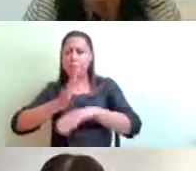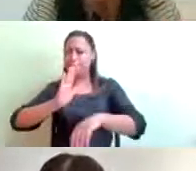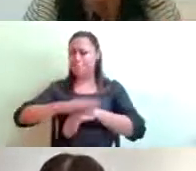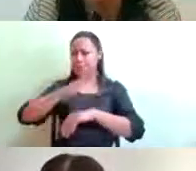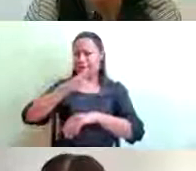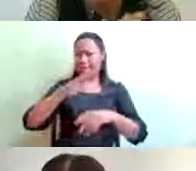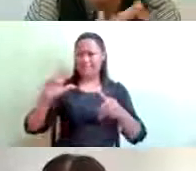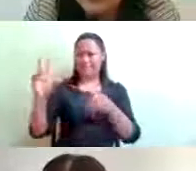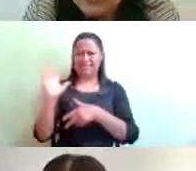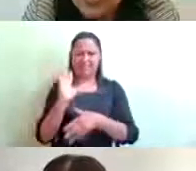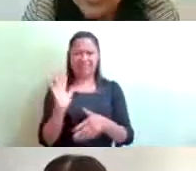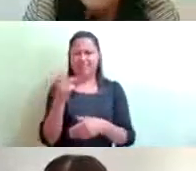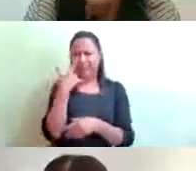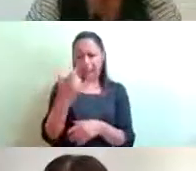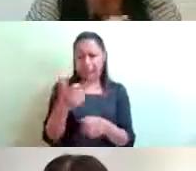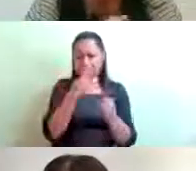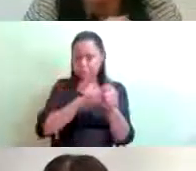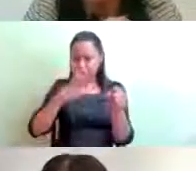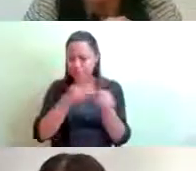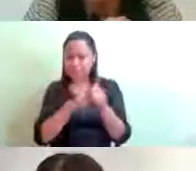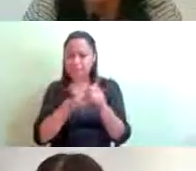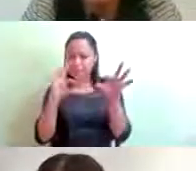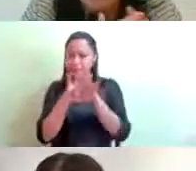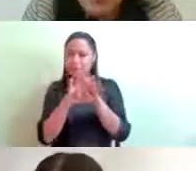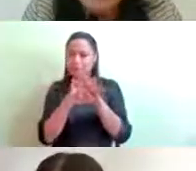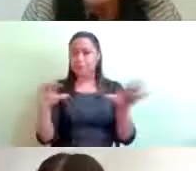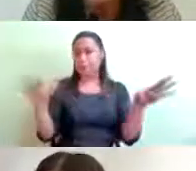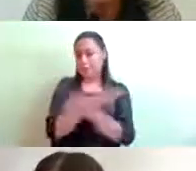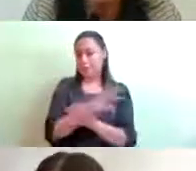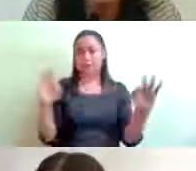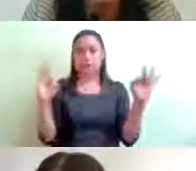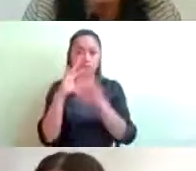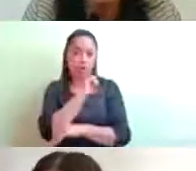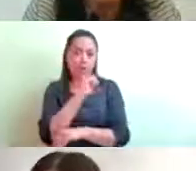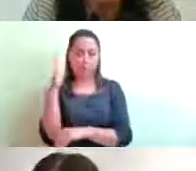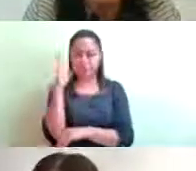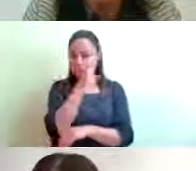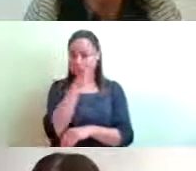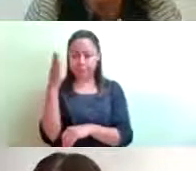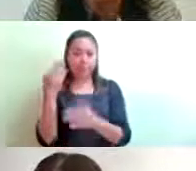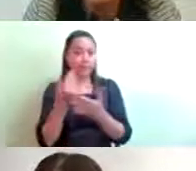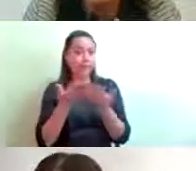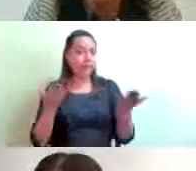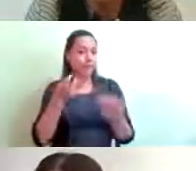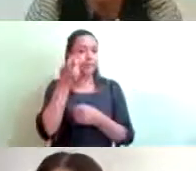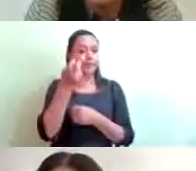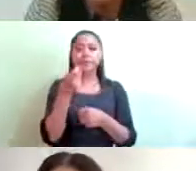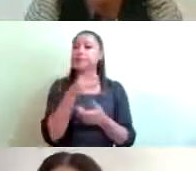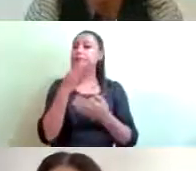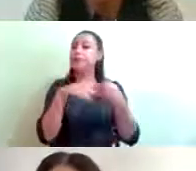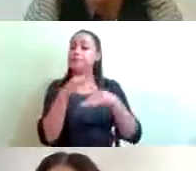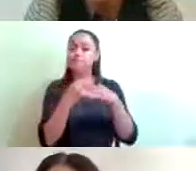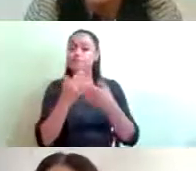catastróficos relacionados con el cambio climático, lo cual eventualmente pues nos va a poner